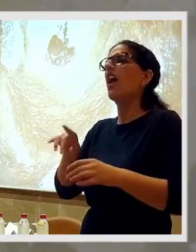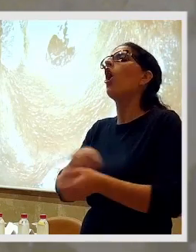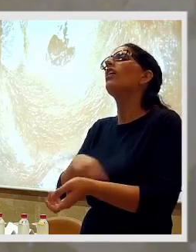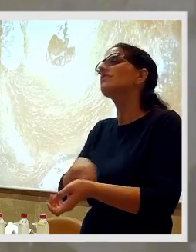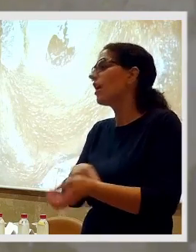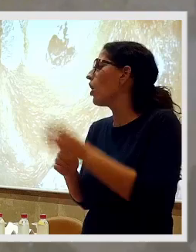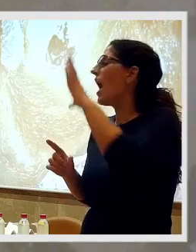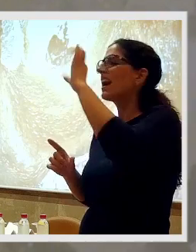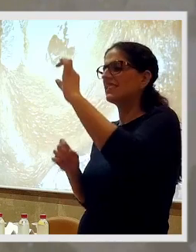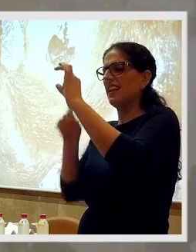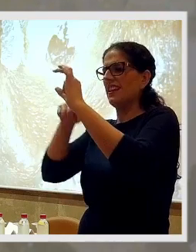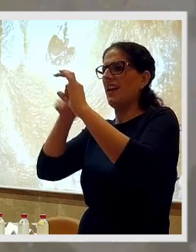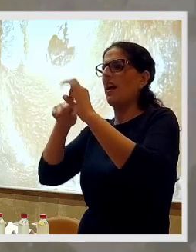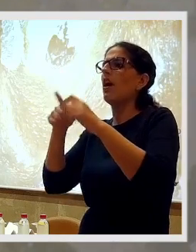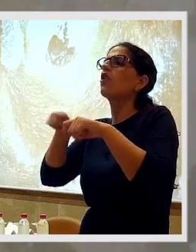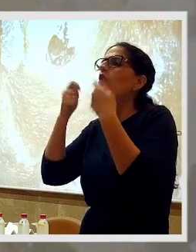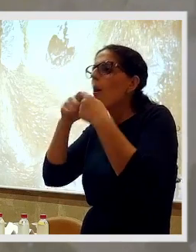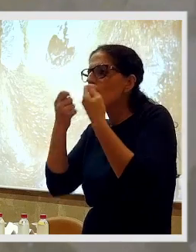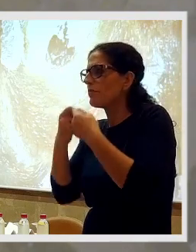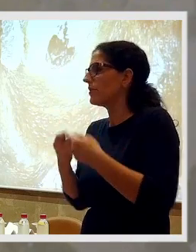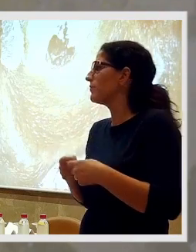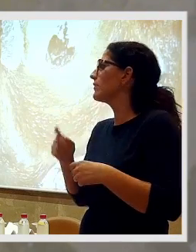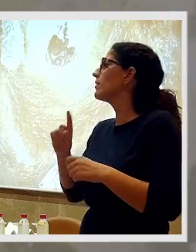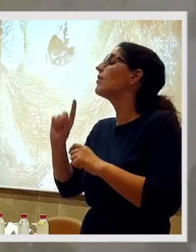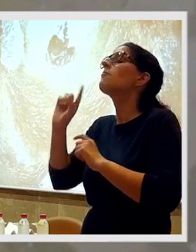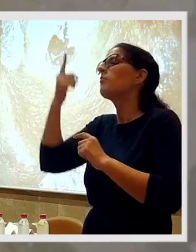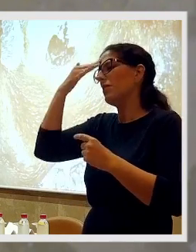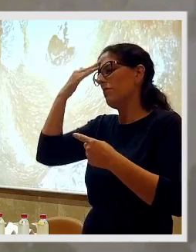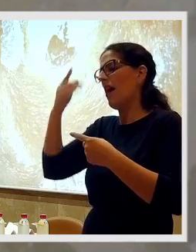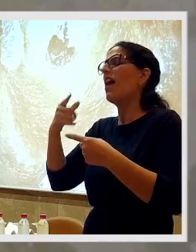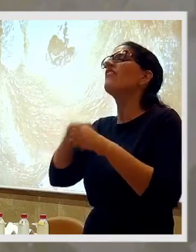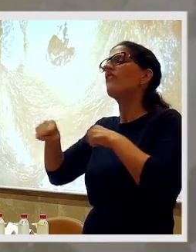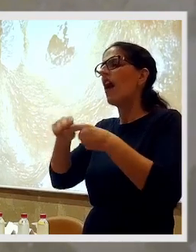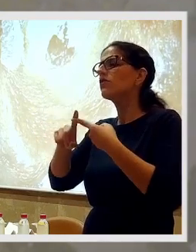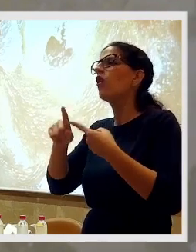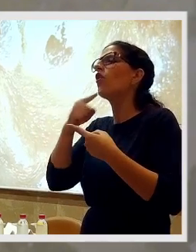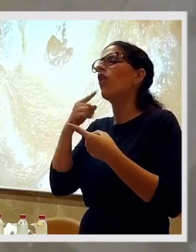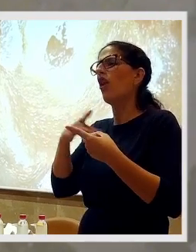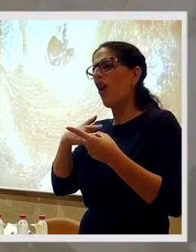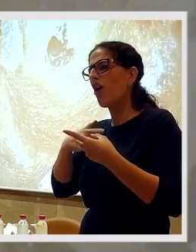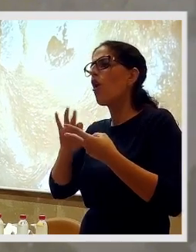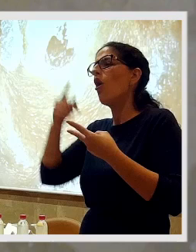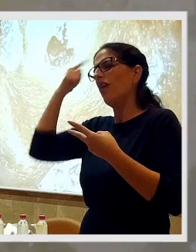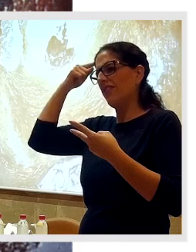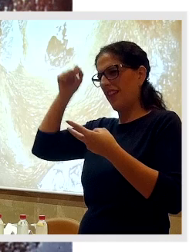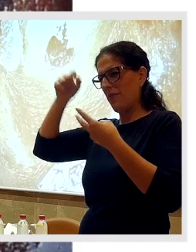sus consecuencias, fundamentalmente el infarto de miocardio, la angina o la trombosis